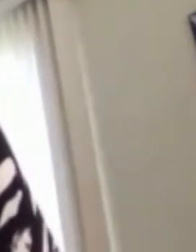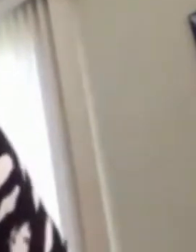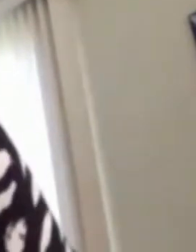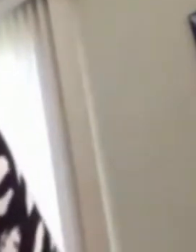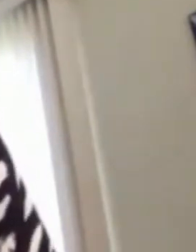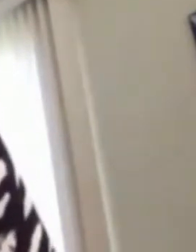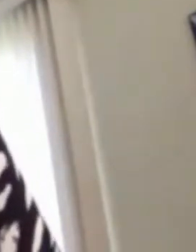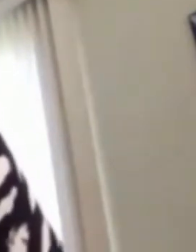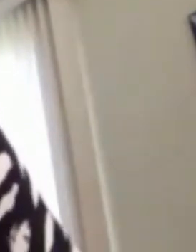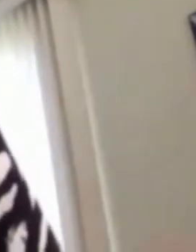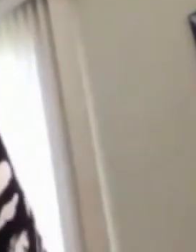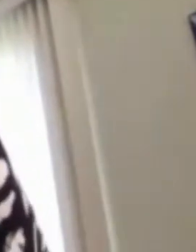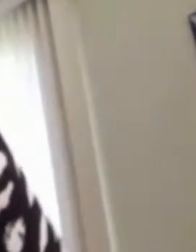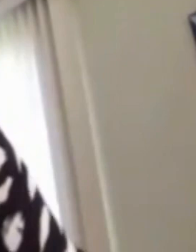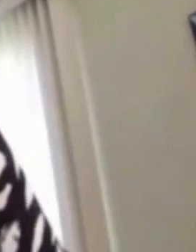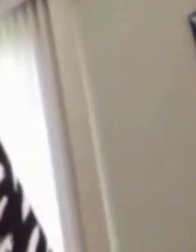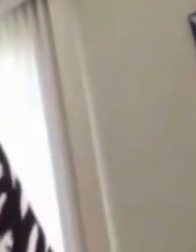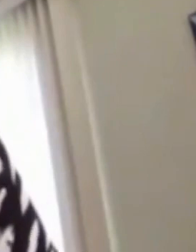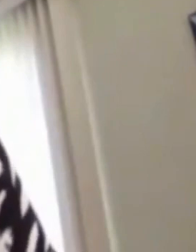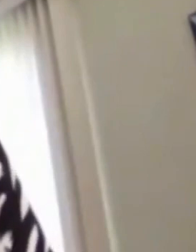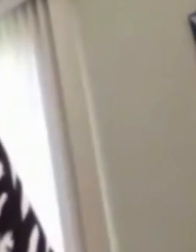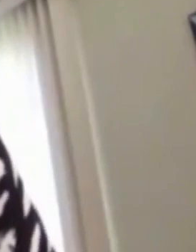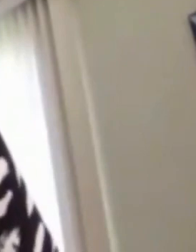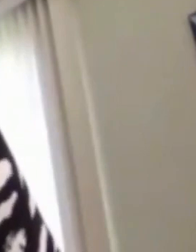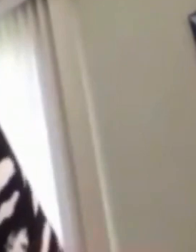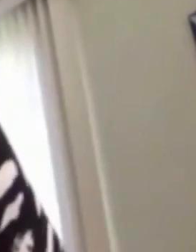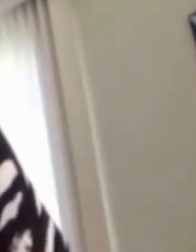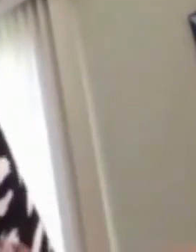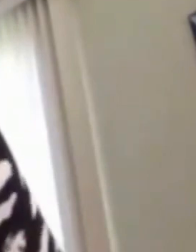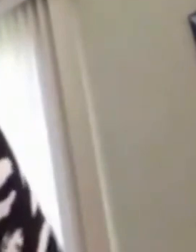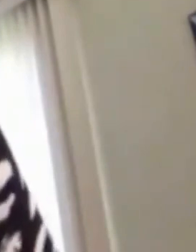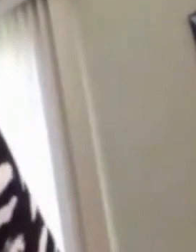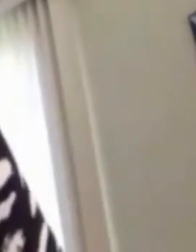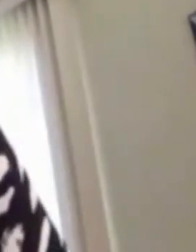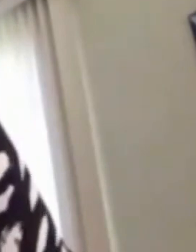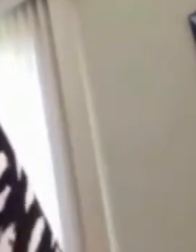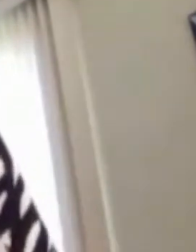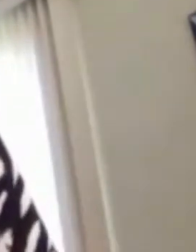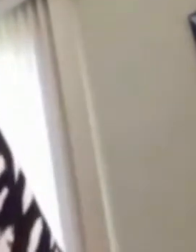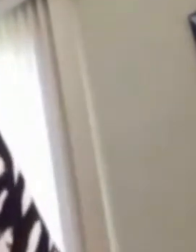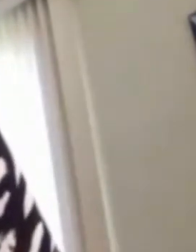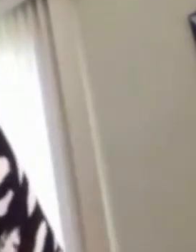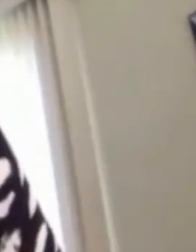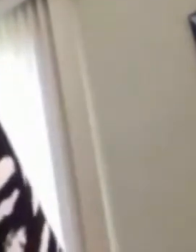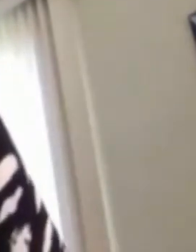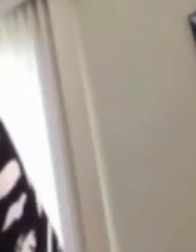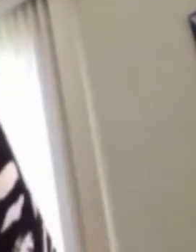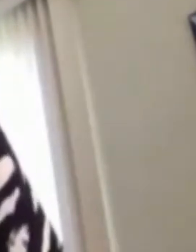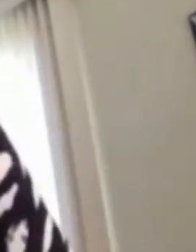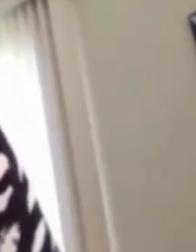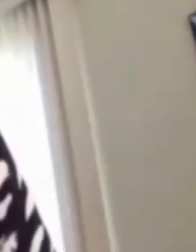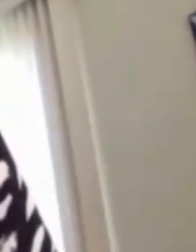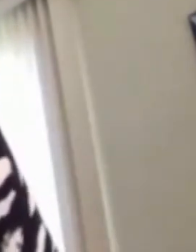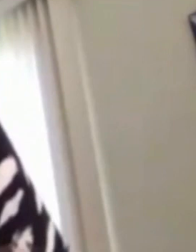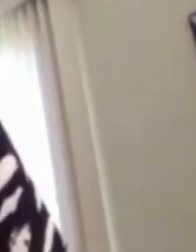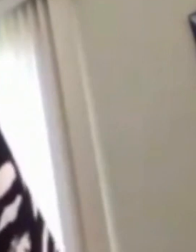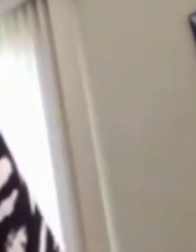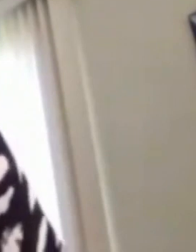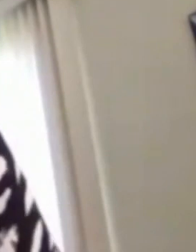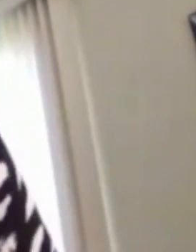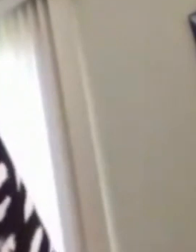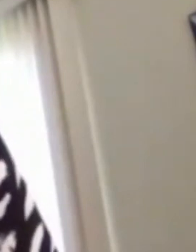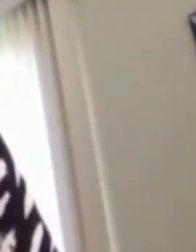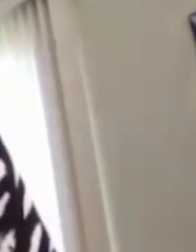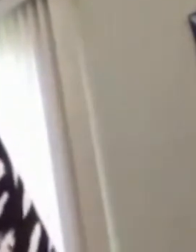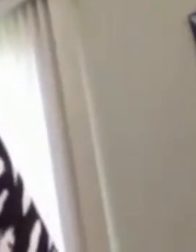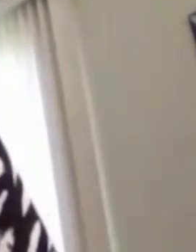la atención que ellos requieren para salir bien de esta etapa. Conforme se van recuperando, también hemos ido reportando en nuestras redes sociales cuál es